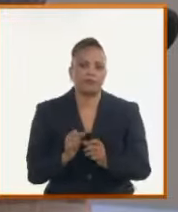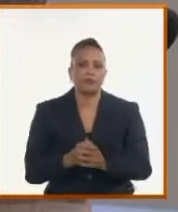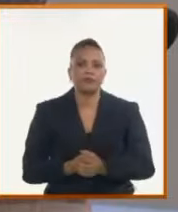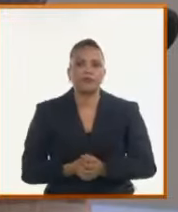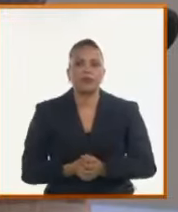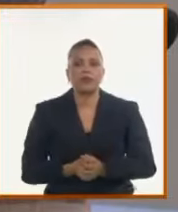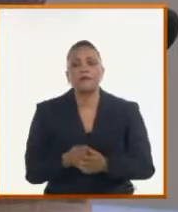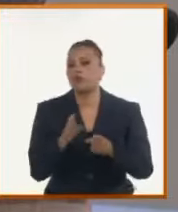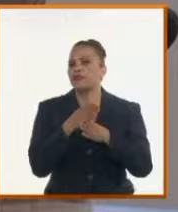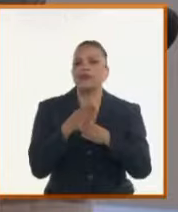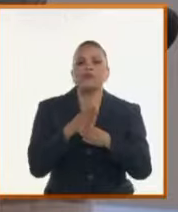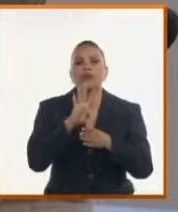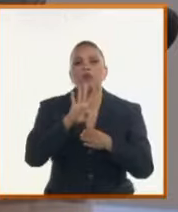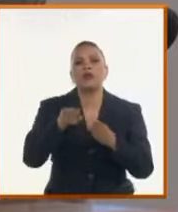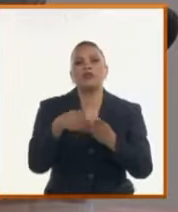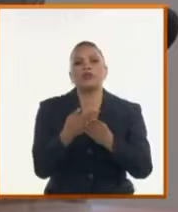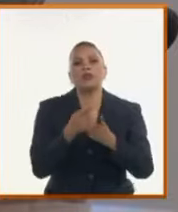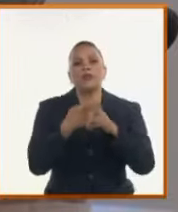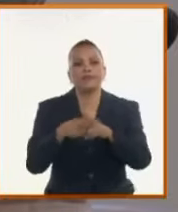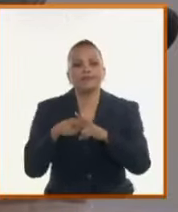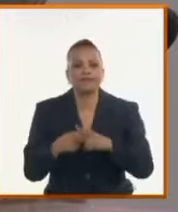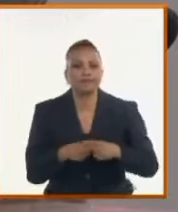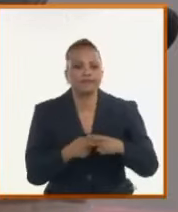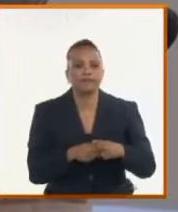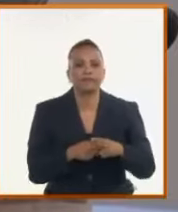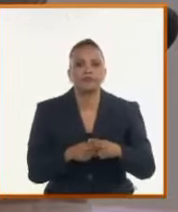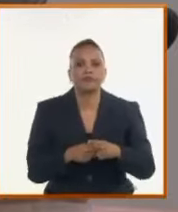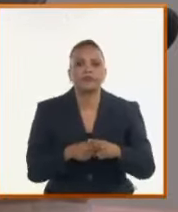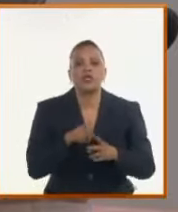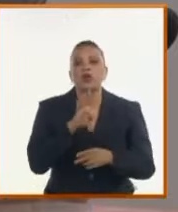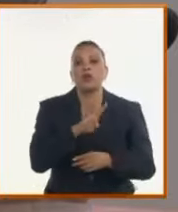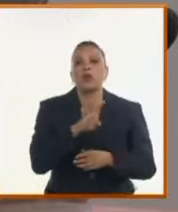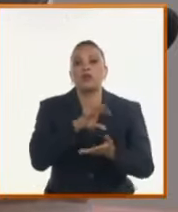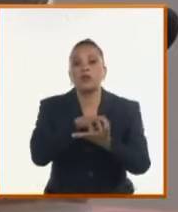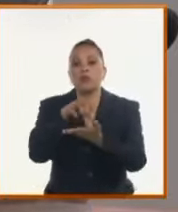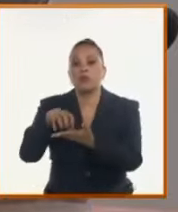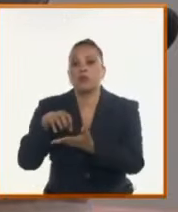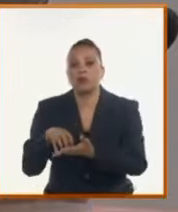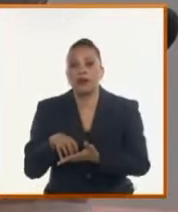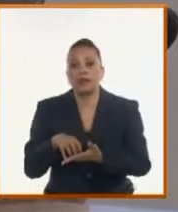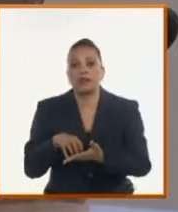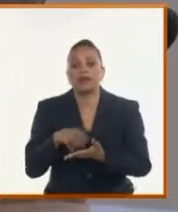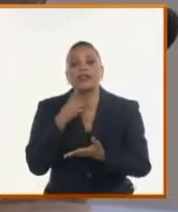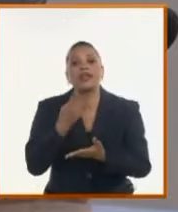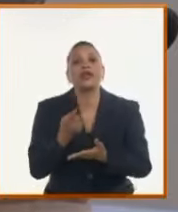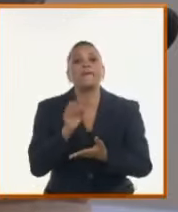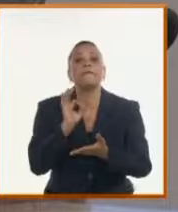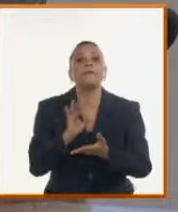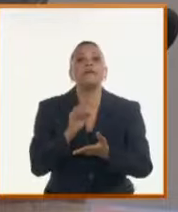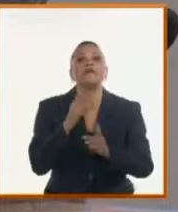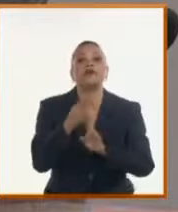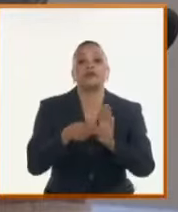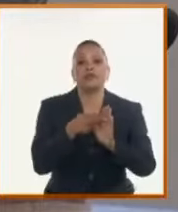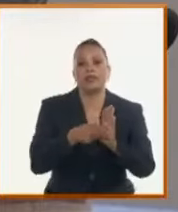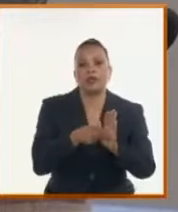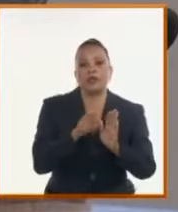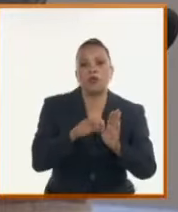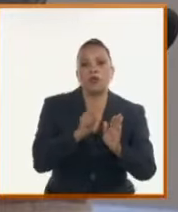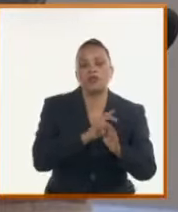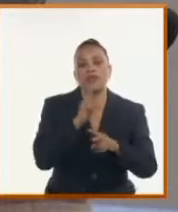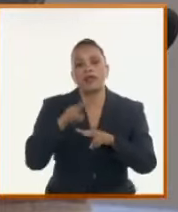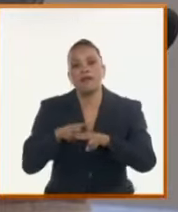no quiere decir que tenemos cuatro días para listar el tren el tren que sale ha cuat cuatro dotaciones de trenes no correcto es una es un mismo tren ese tren sale hoy de La